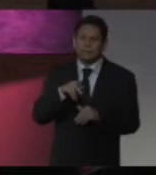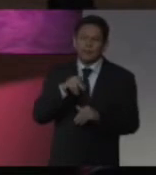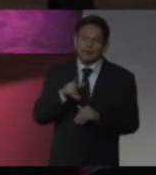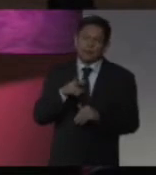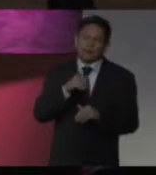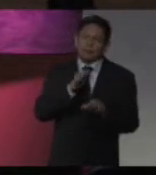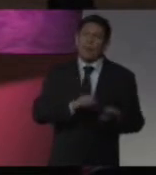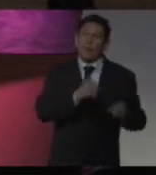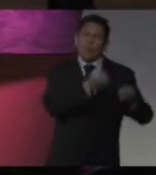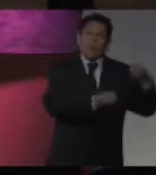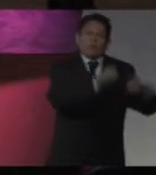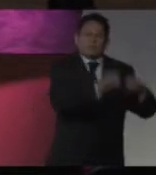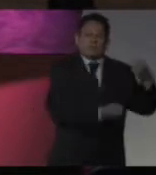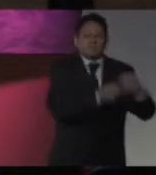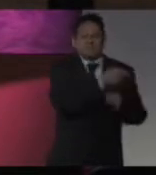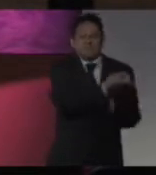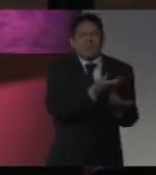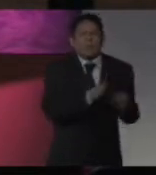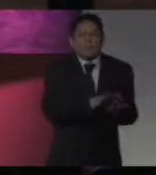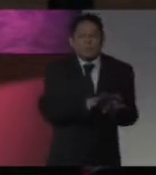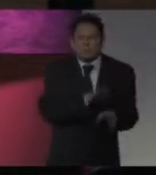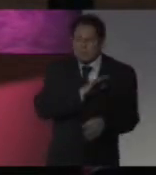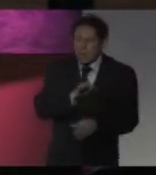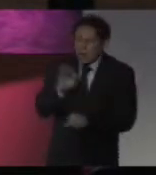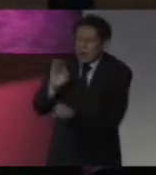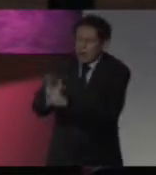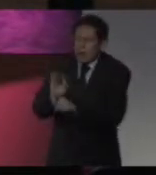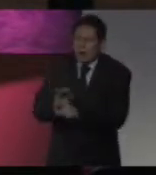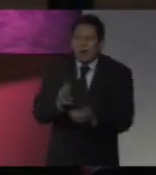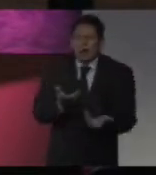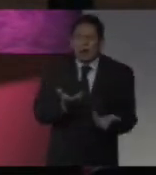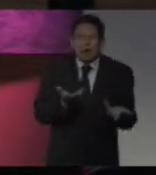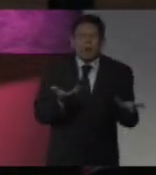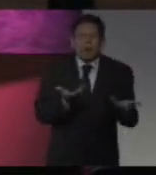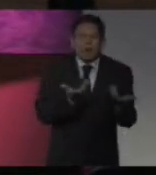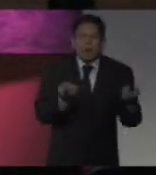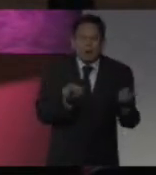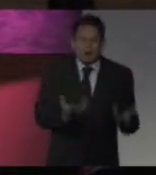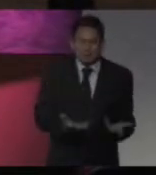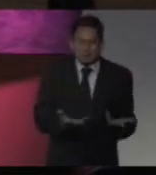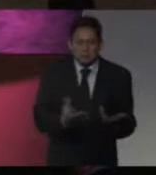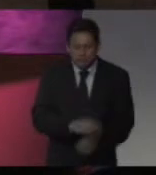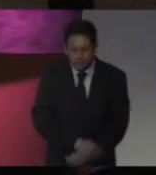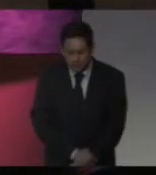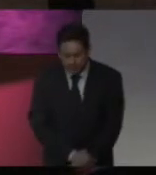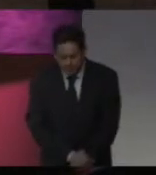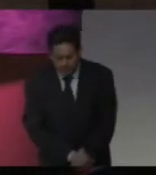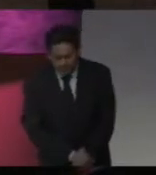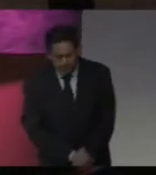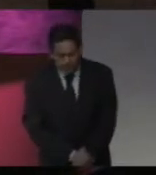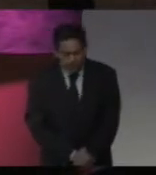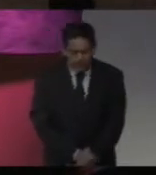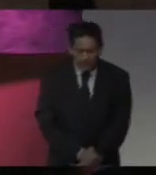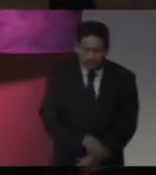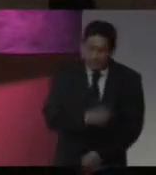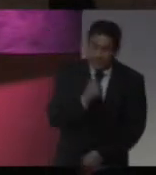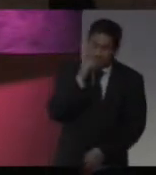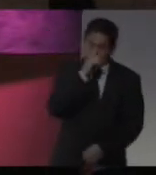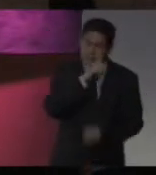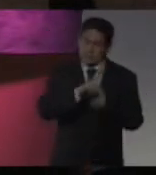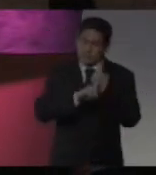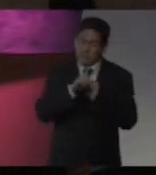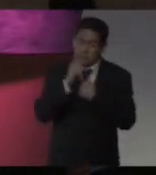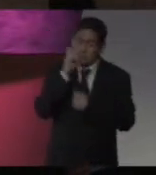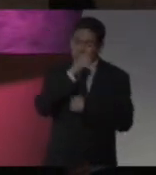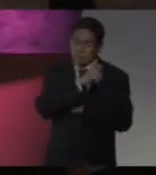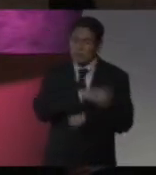juzgar. ¿Qué pueden hacer los jueces y las juezas frente a este panorama complejo, ¿no? Y yo,